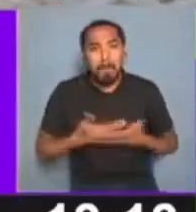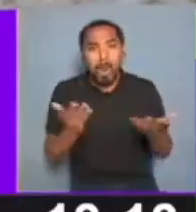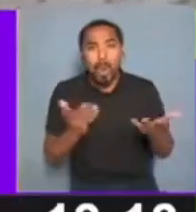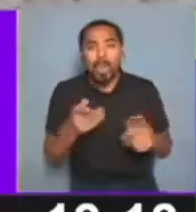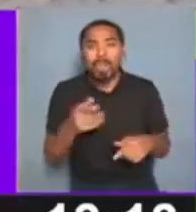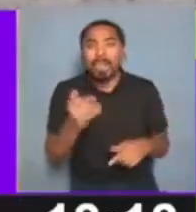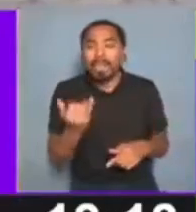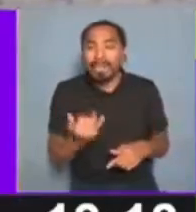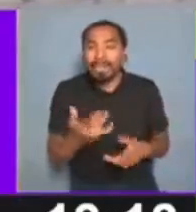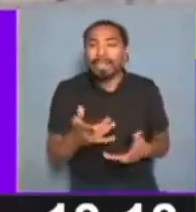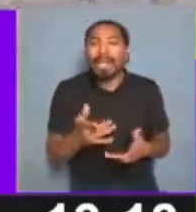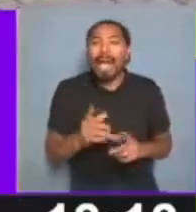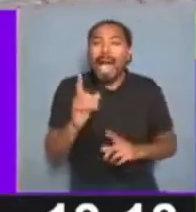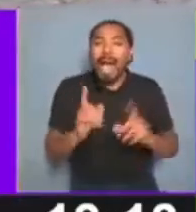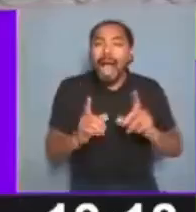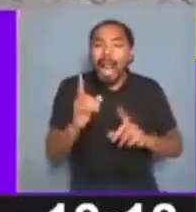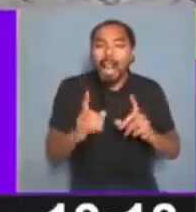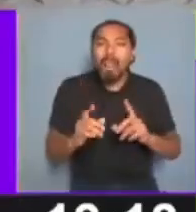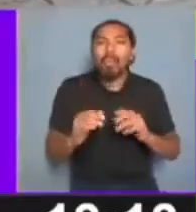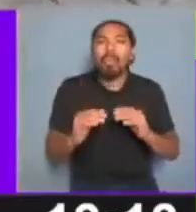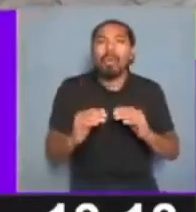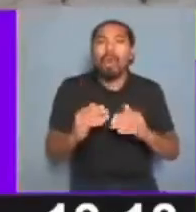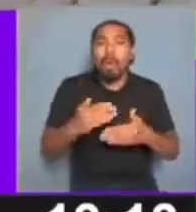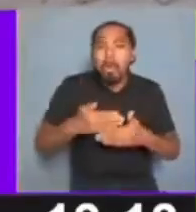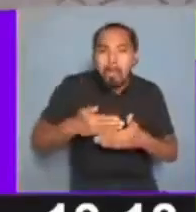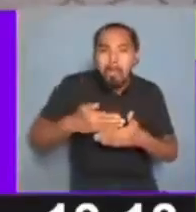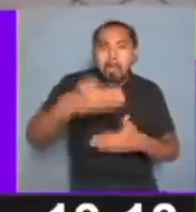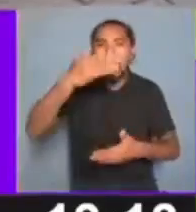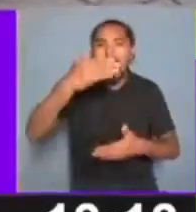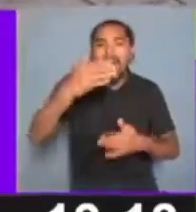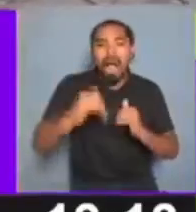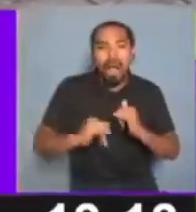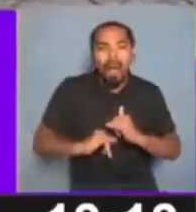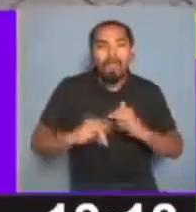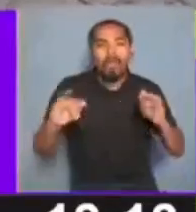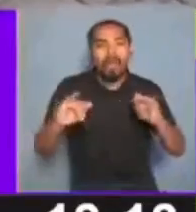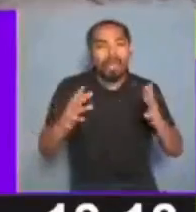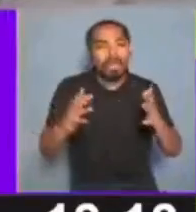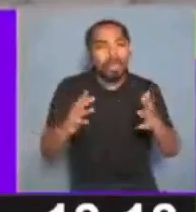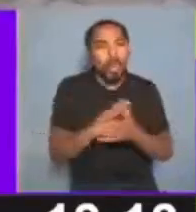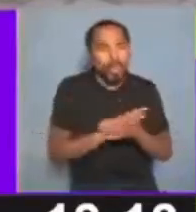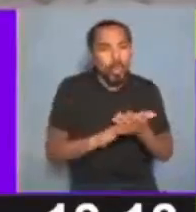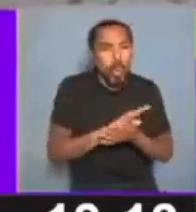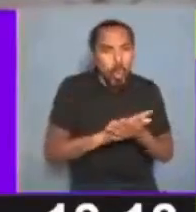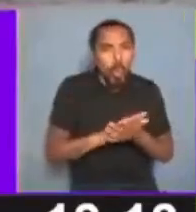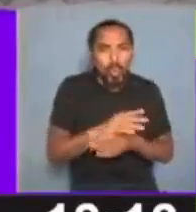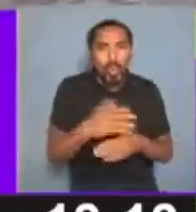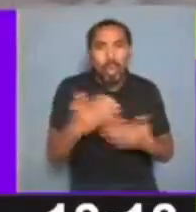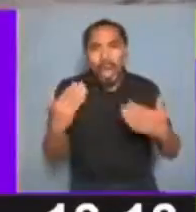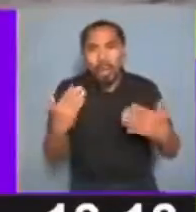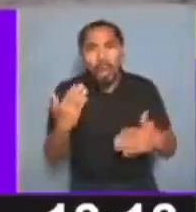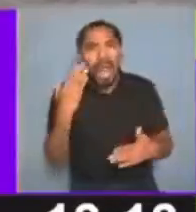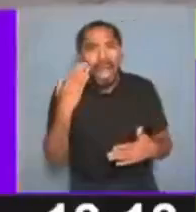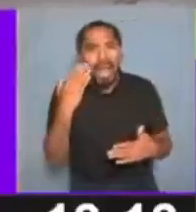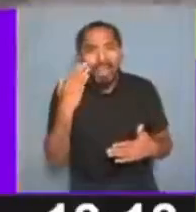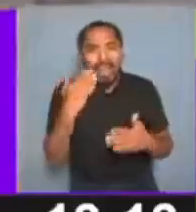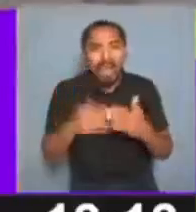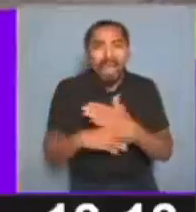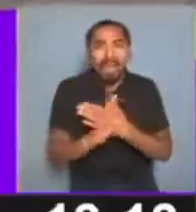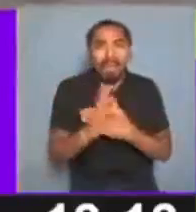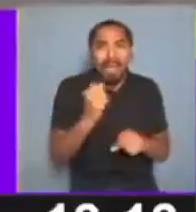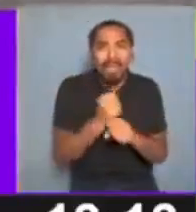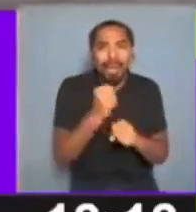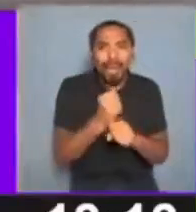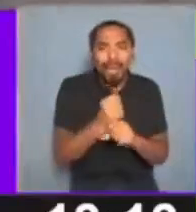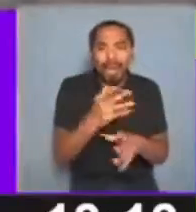hay versiones que indicaban que podría haber algún arreglo para el turno tarde y desde allí ver si podían salir las